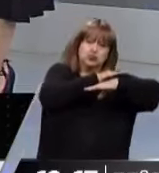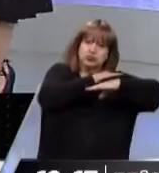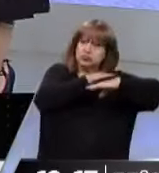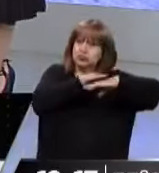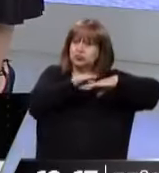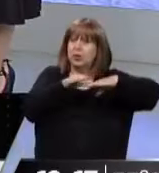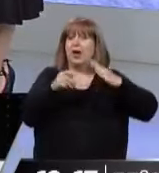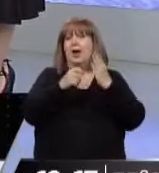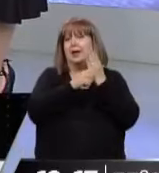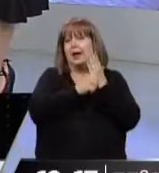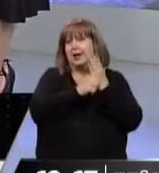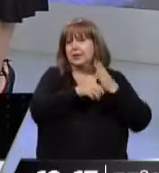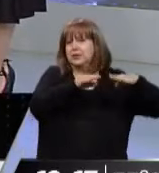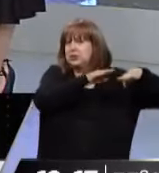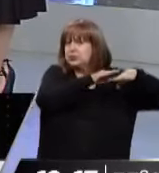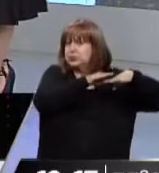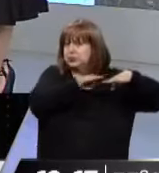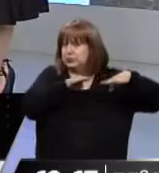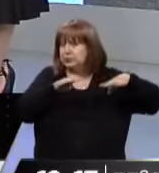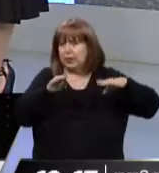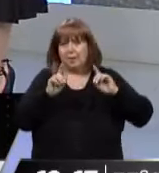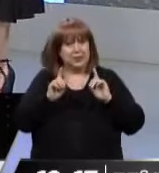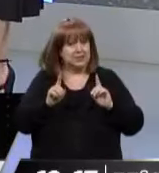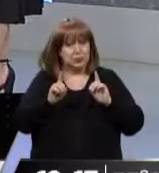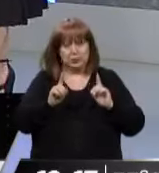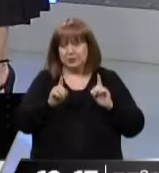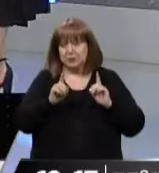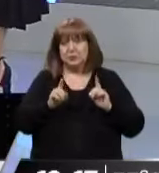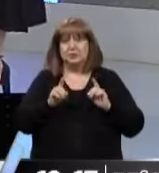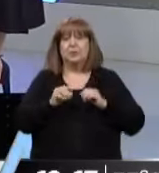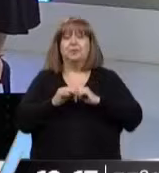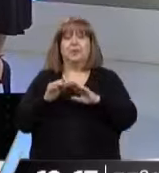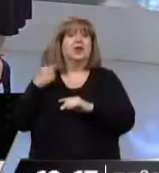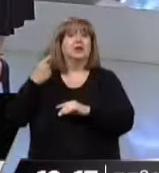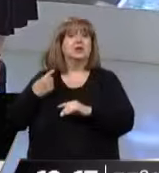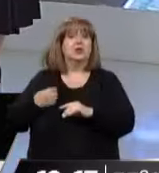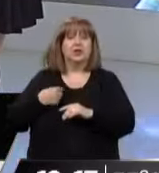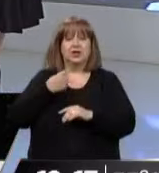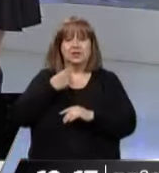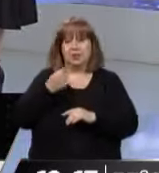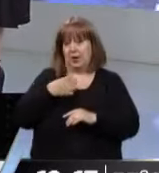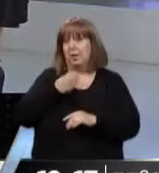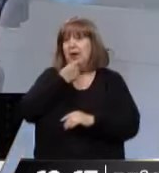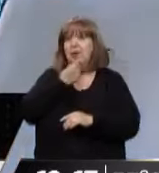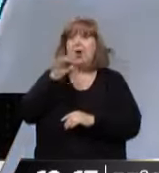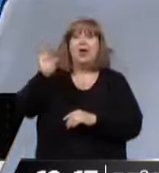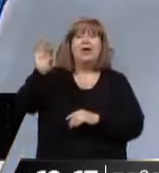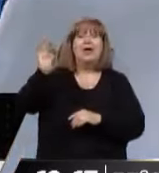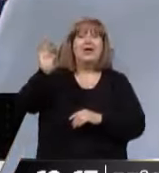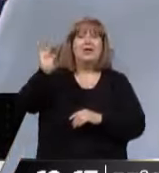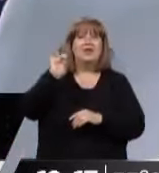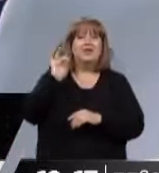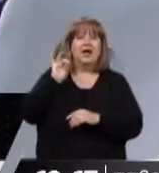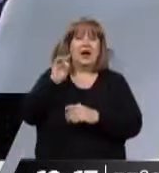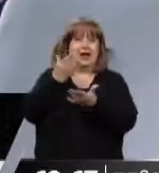aumento que pudiera acompañar también esos incrementos en, exacto, los insumos. Claro, pero por ejemplo, invitar a un asado, lo que vos decías, Gise,